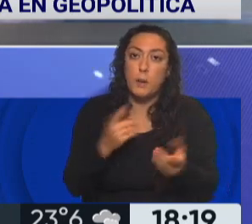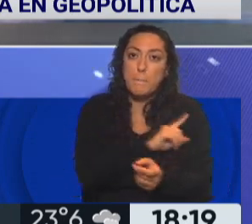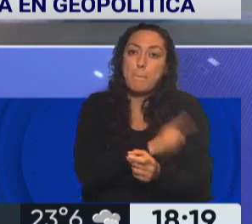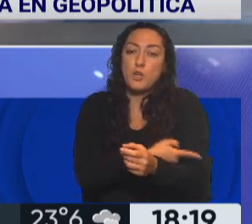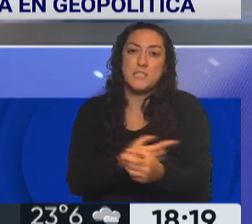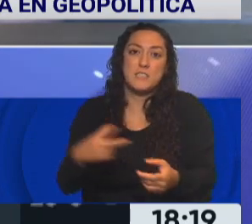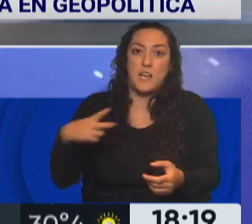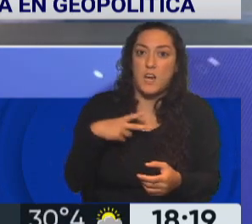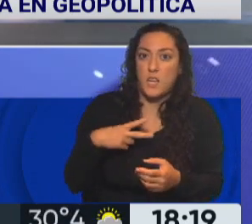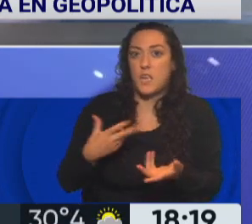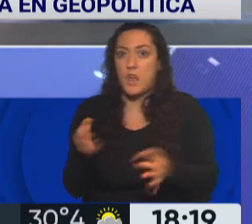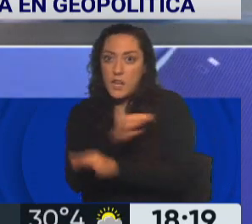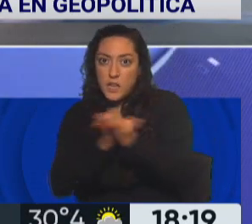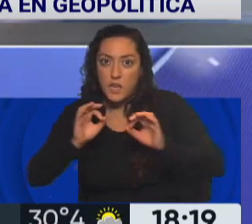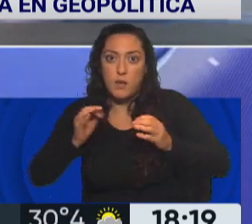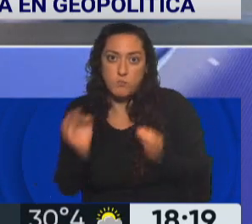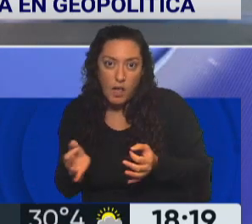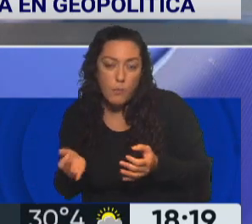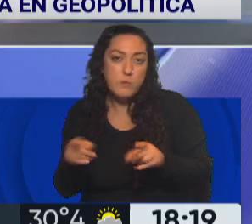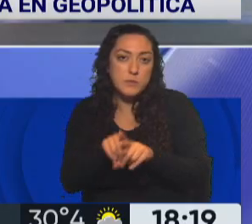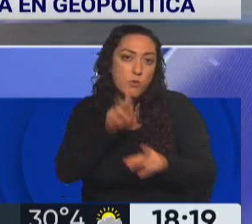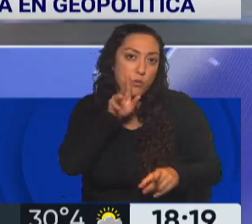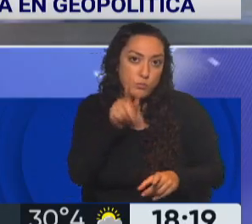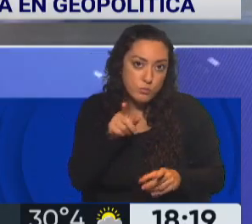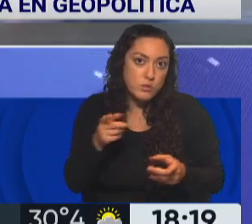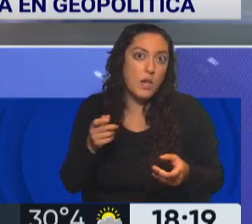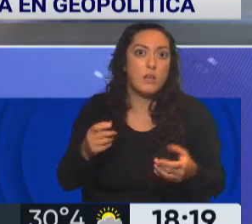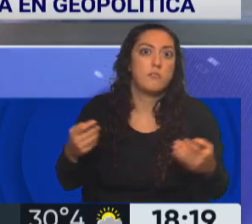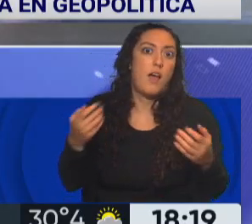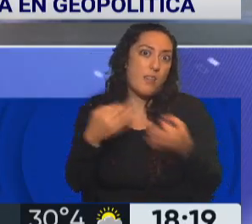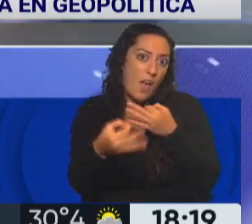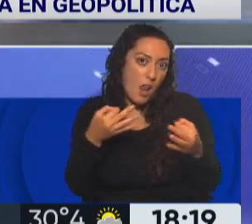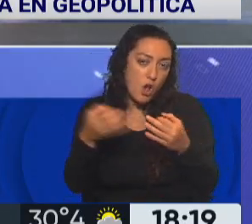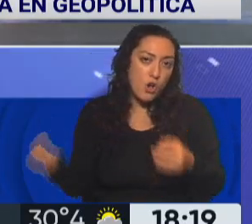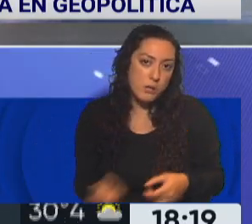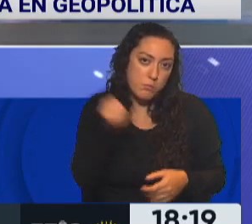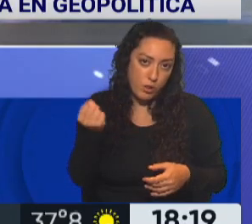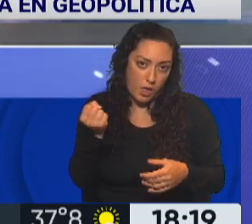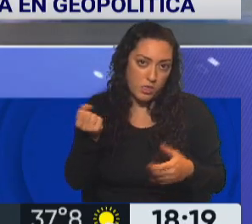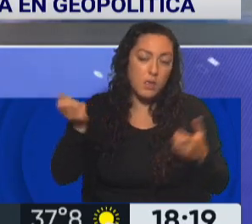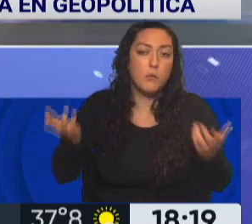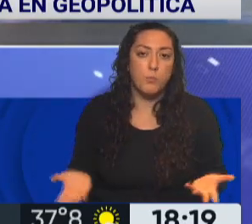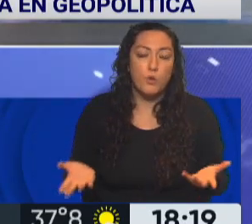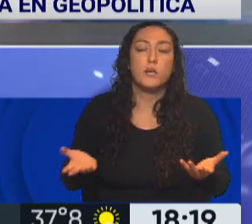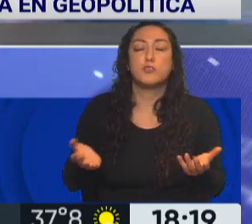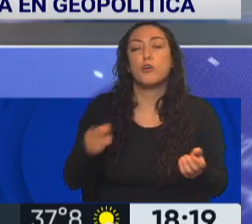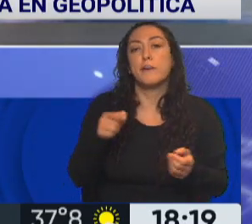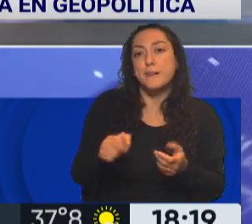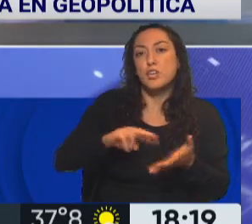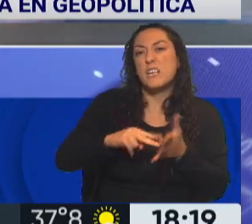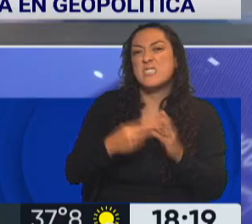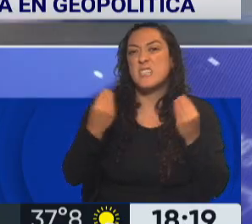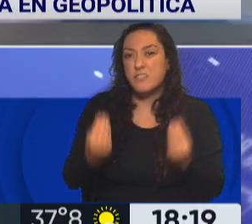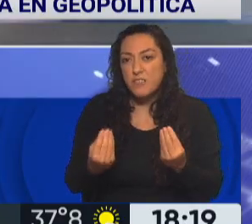rica y estratégica, y un gran poder como Rusia. Esto me parece importante porque de alguna manera implica el regreso